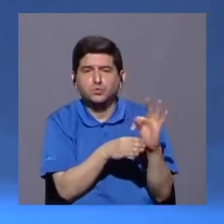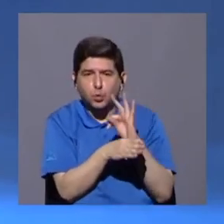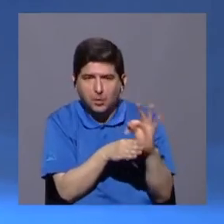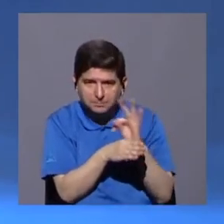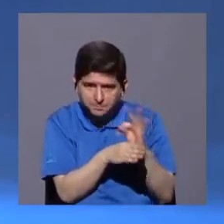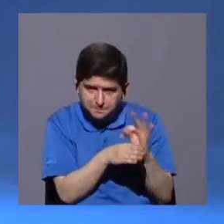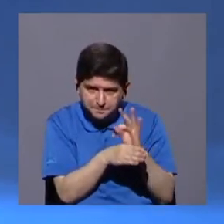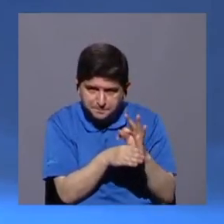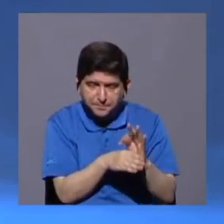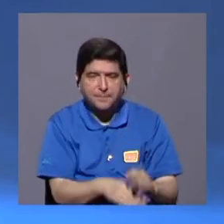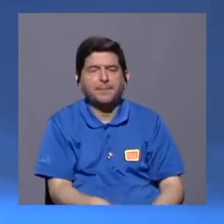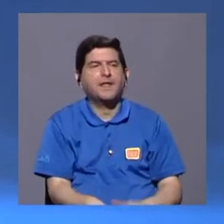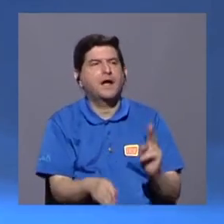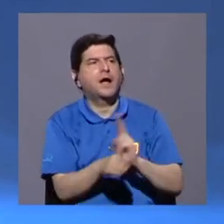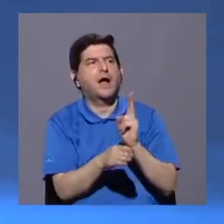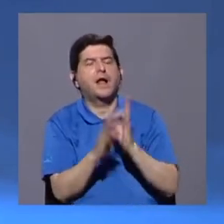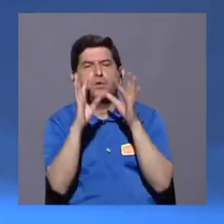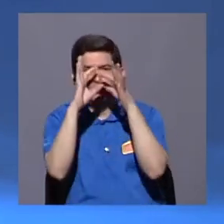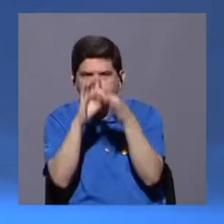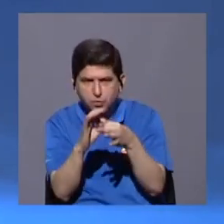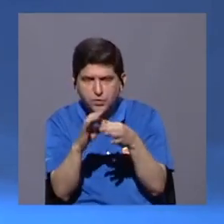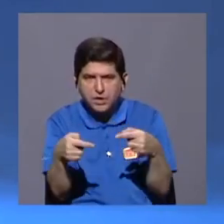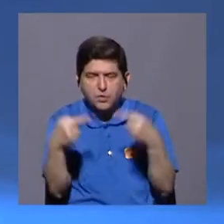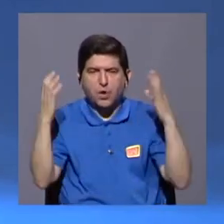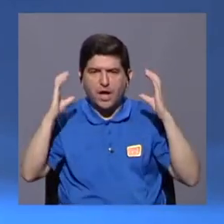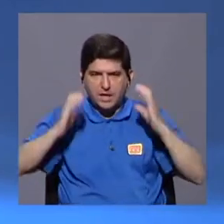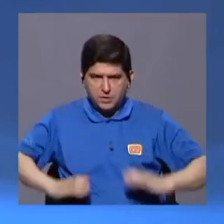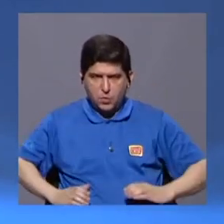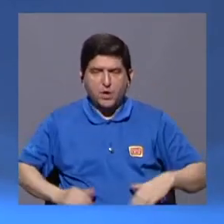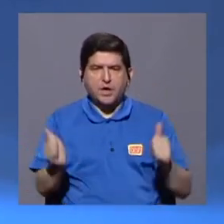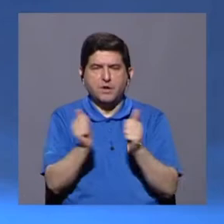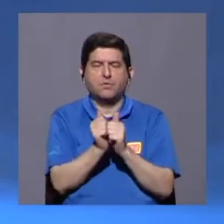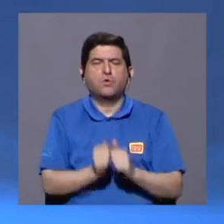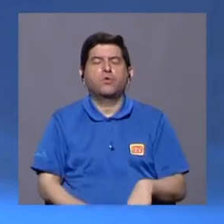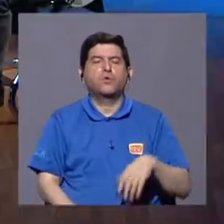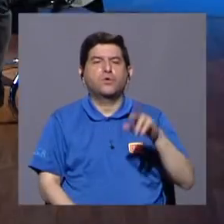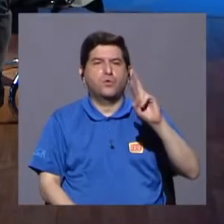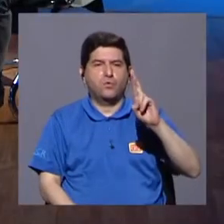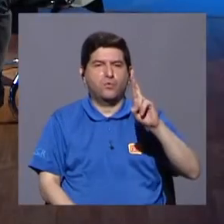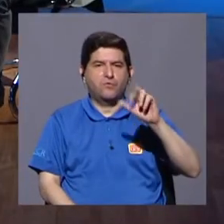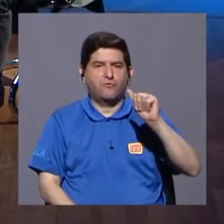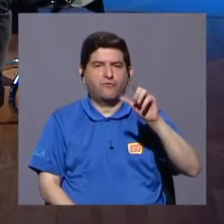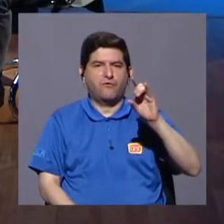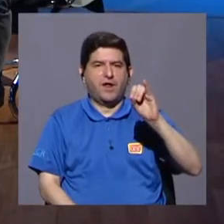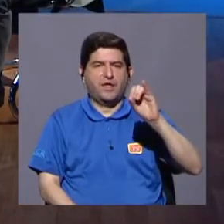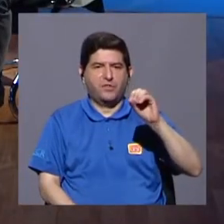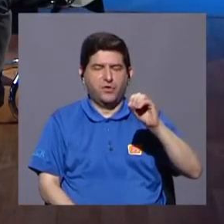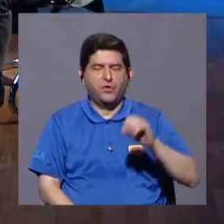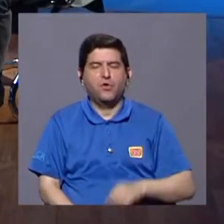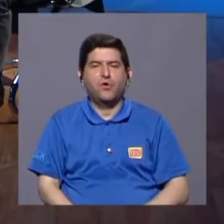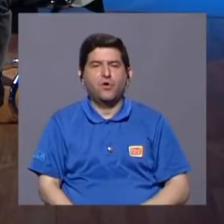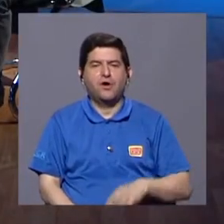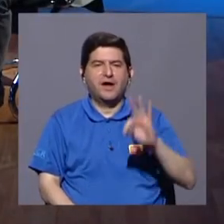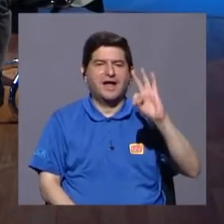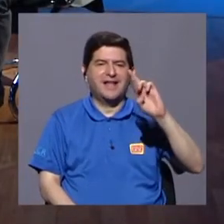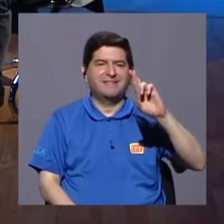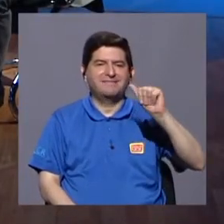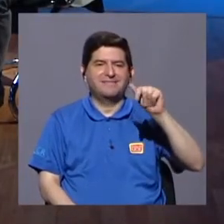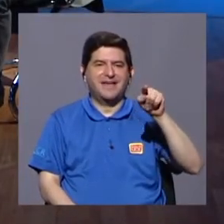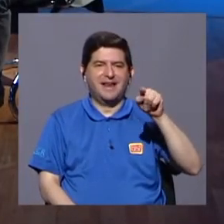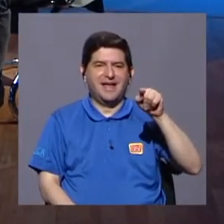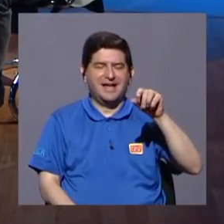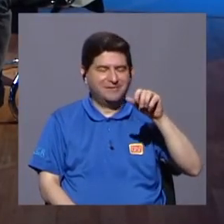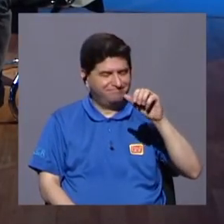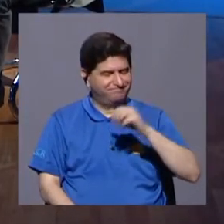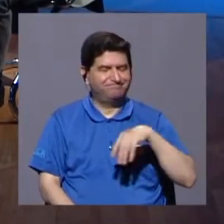al uso unido del anticuerpo con un radio trazador para poder ver cómo se distribuye en el cuerpo ya